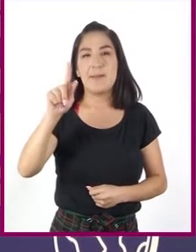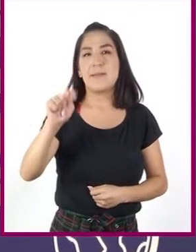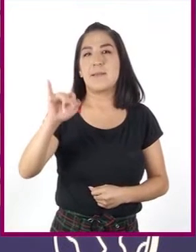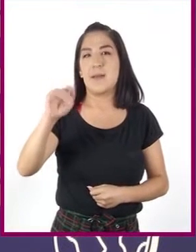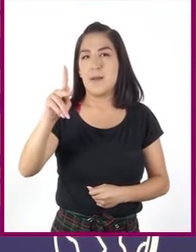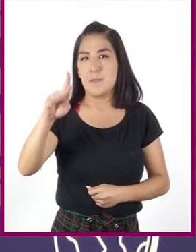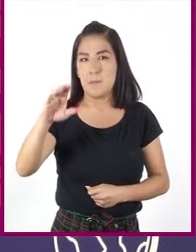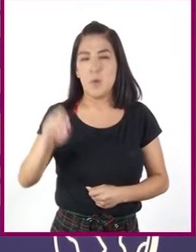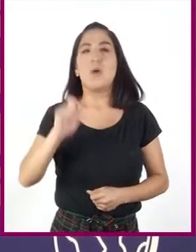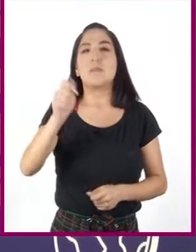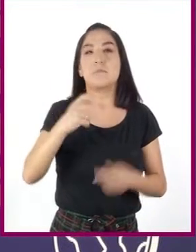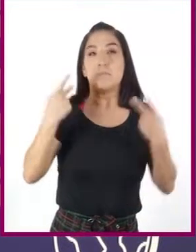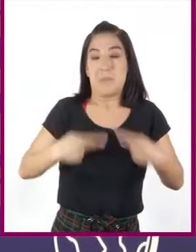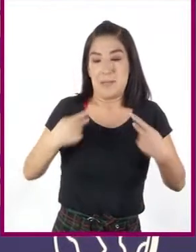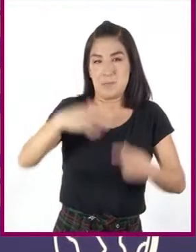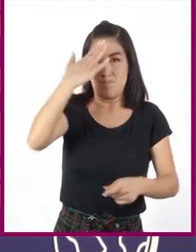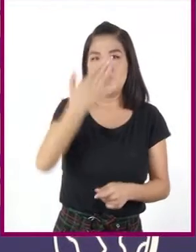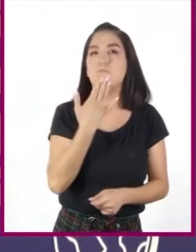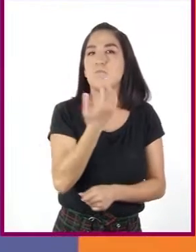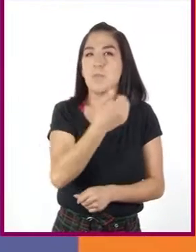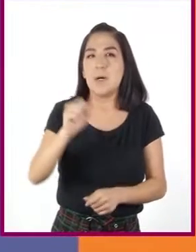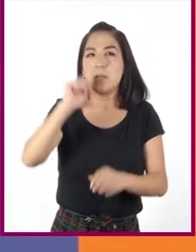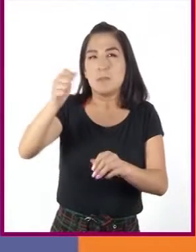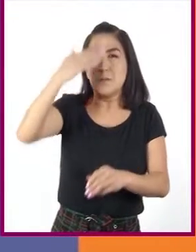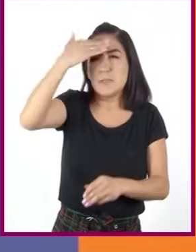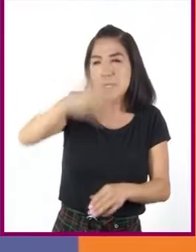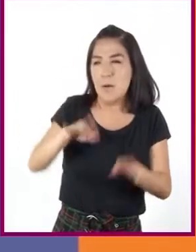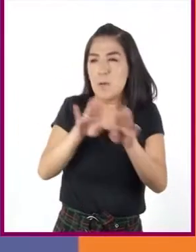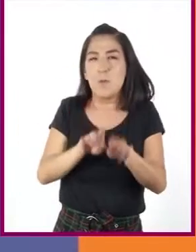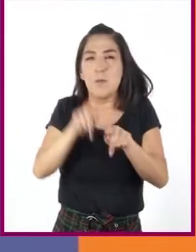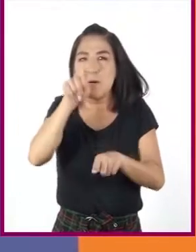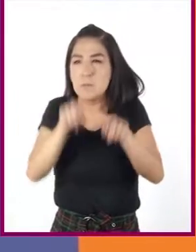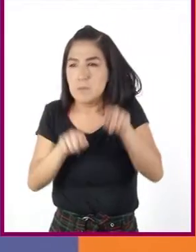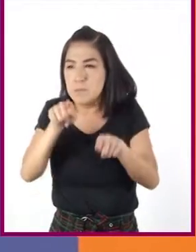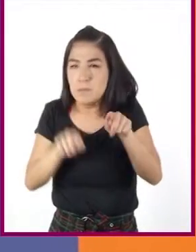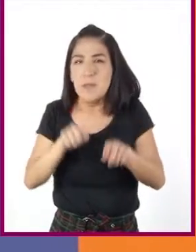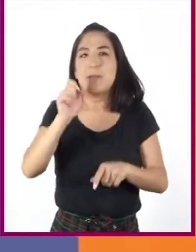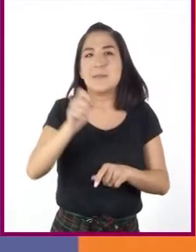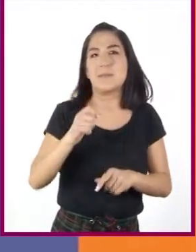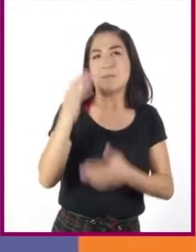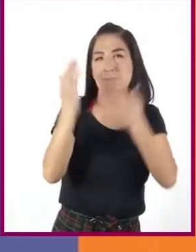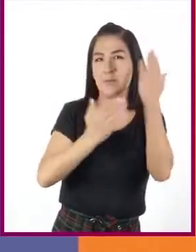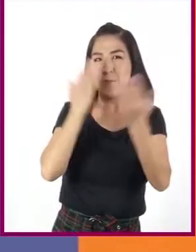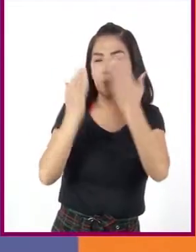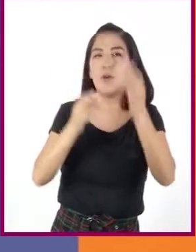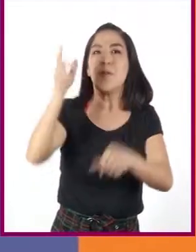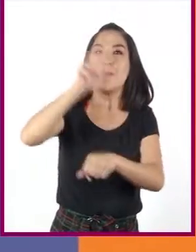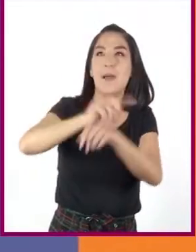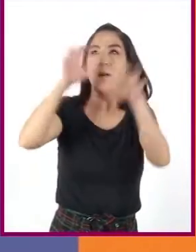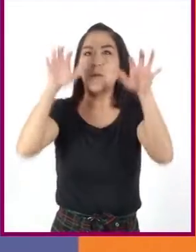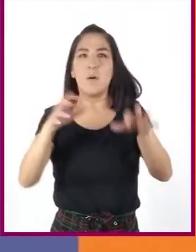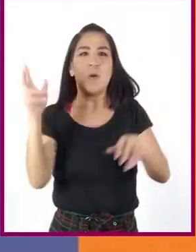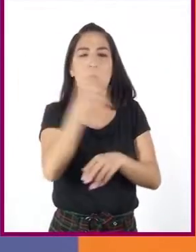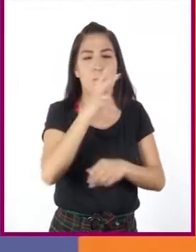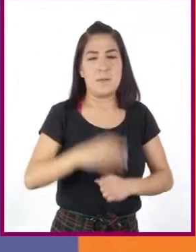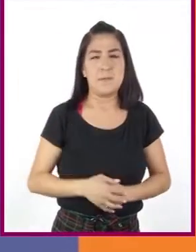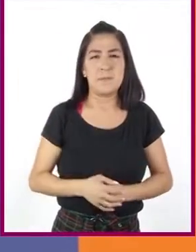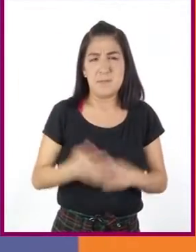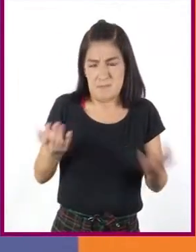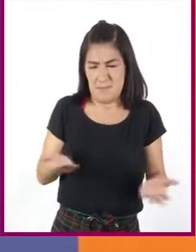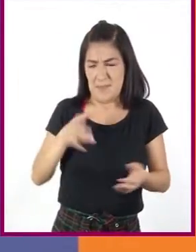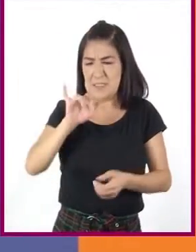cálculos climáticos previstos en el día. Eso me lleva a reflexionar algo, profesor. ¿Quién realiza estos estudios de